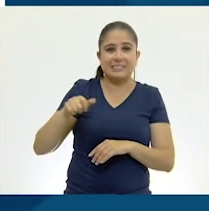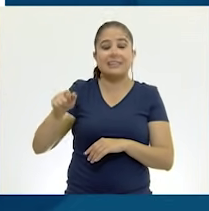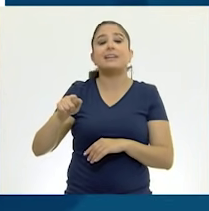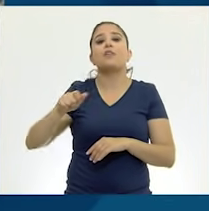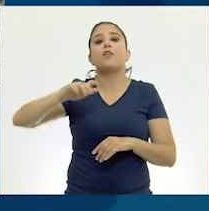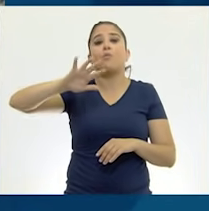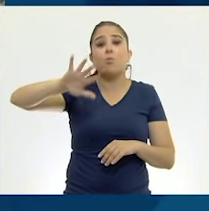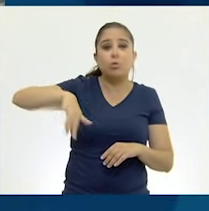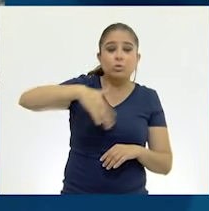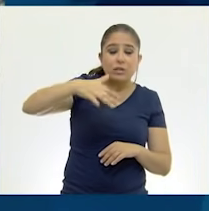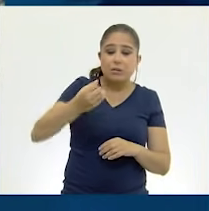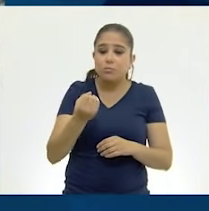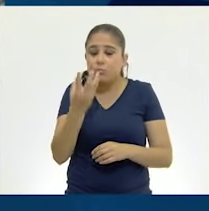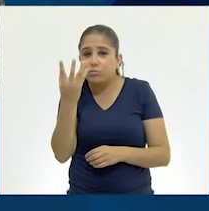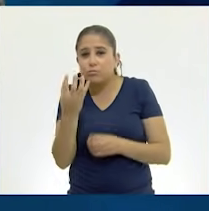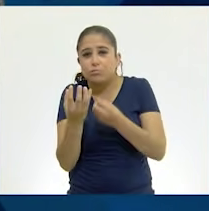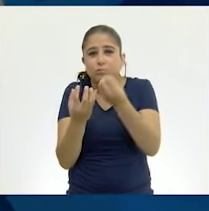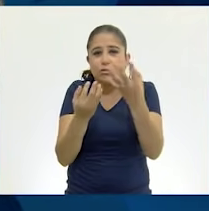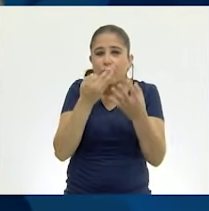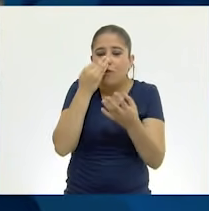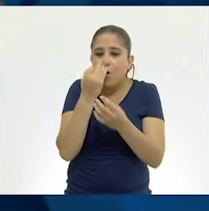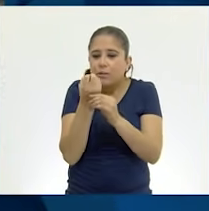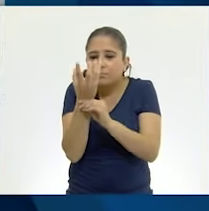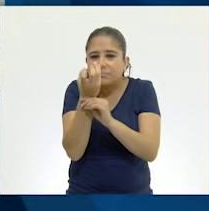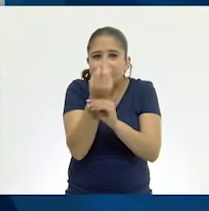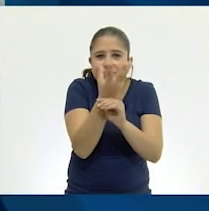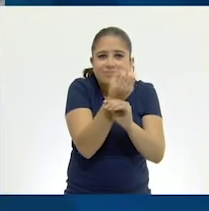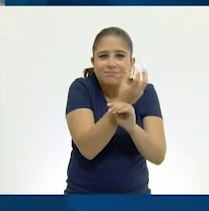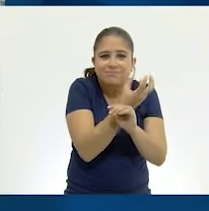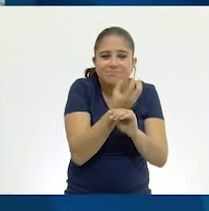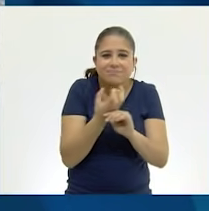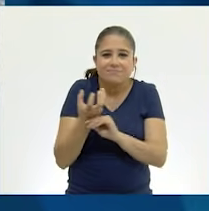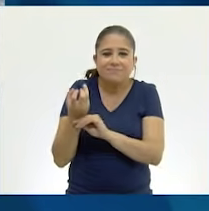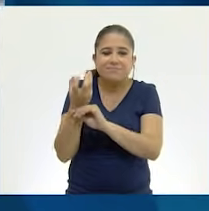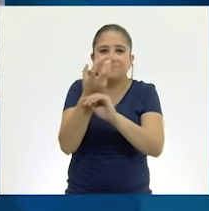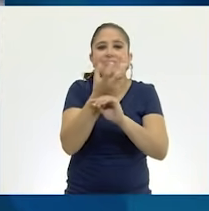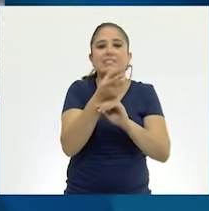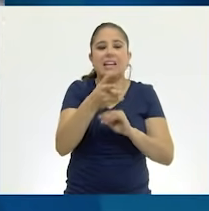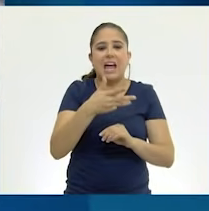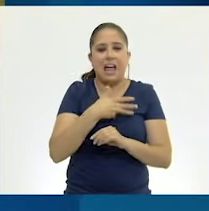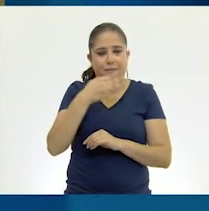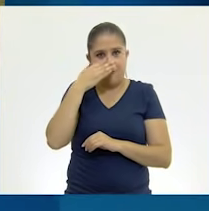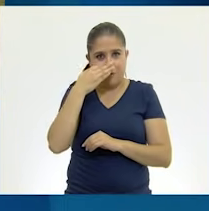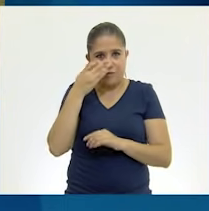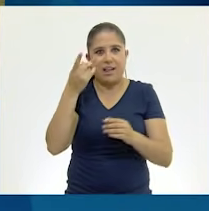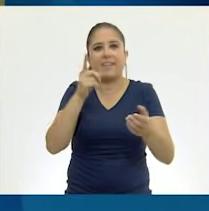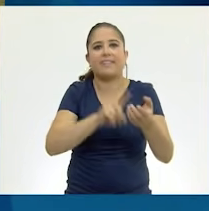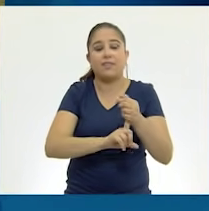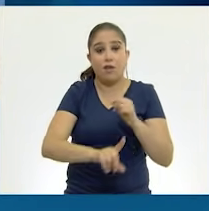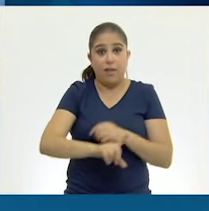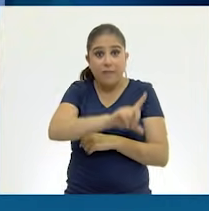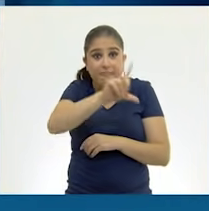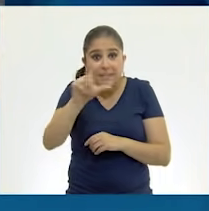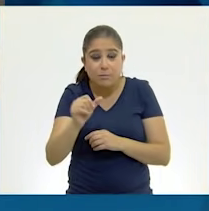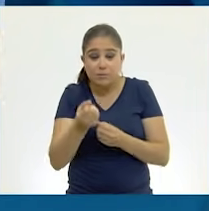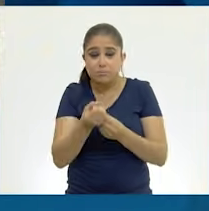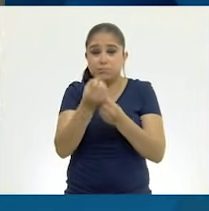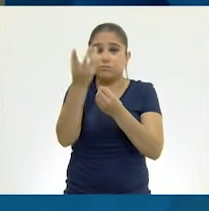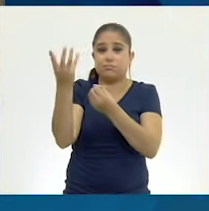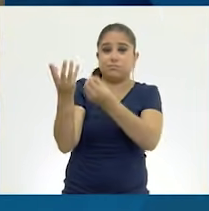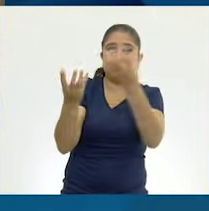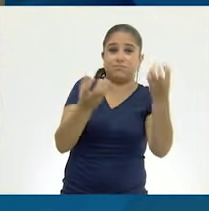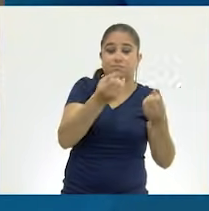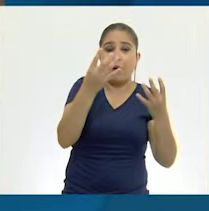los botones antes que floree la planta. Esta biznaga ya tiene flor. Después de que floreó y quedó